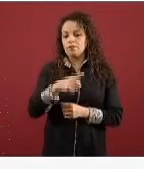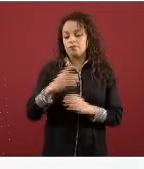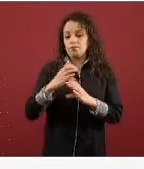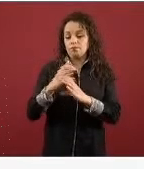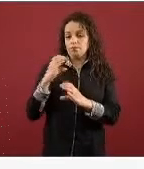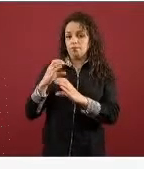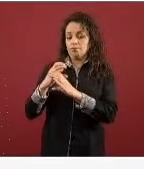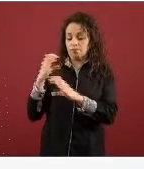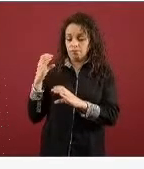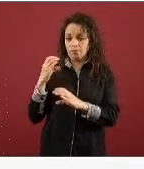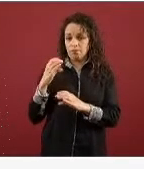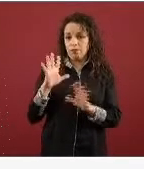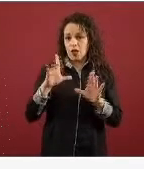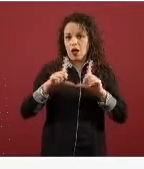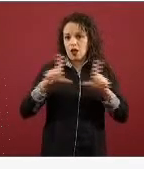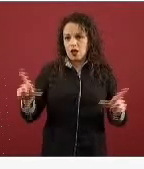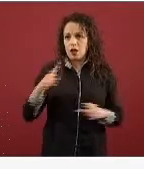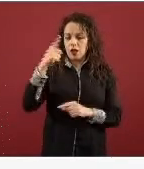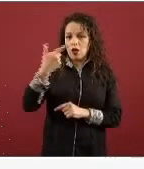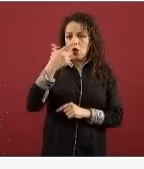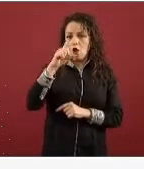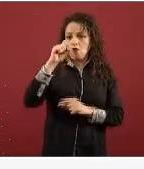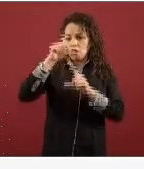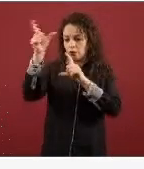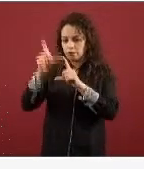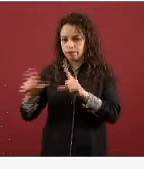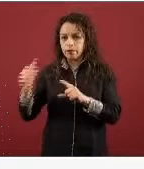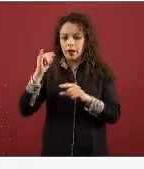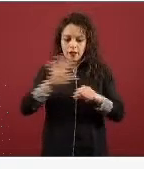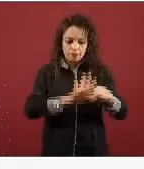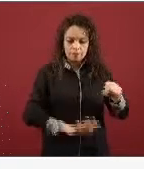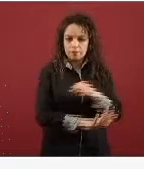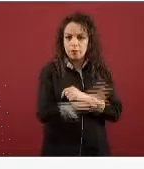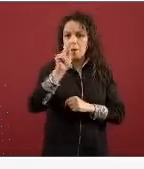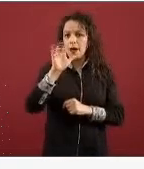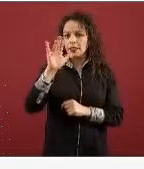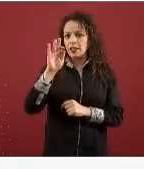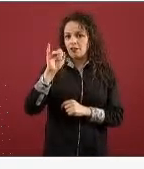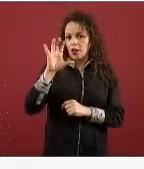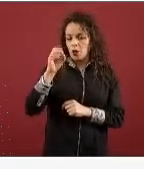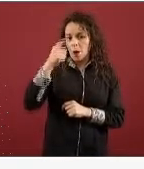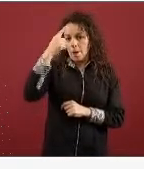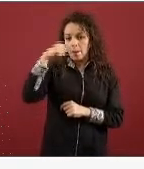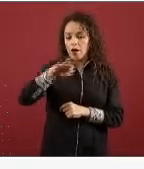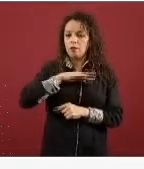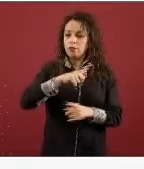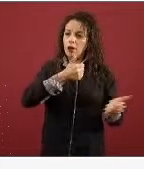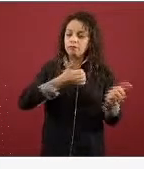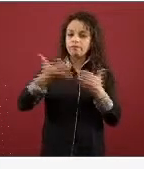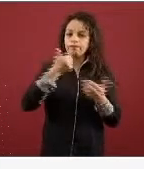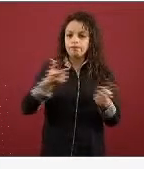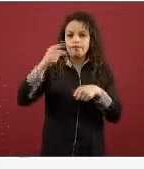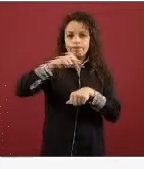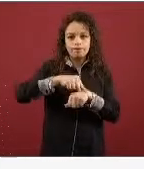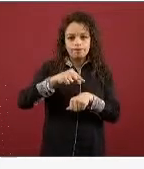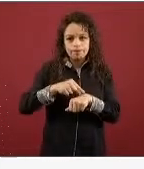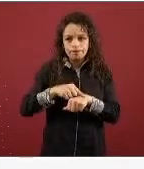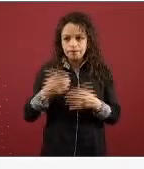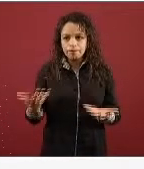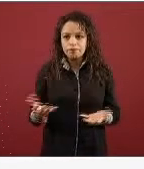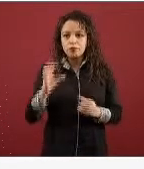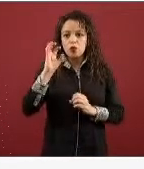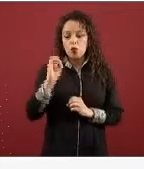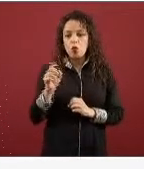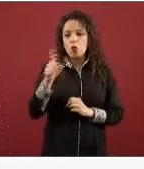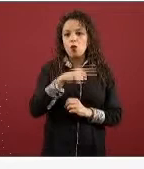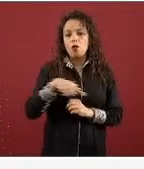2 en el Golfo y 2 en el Pacífico, para transportar ya sea médicos, ya sea equipo que nos requieran